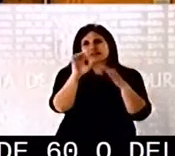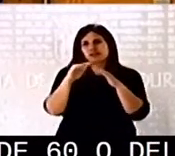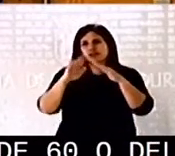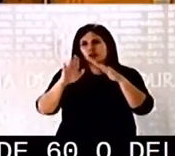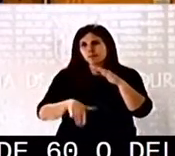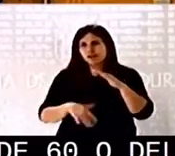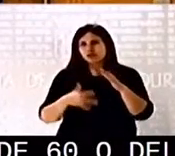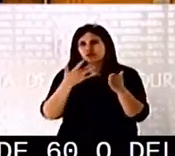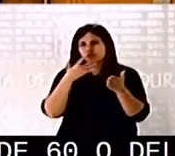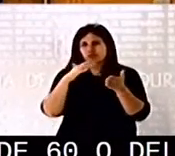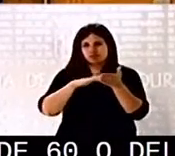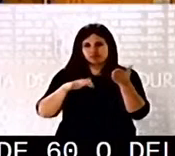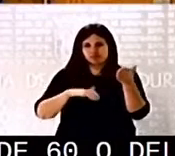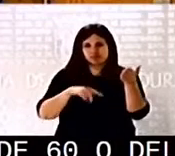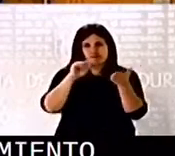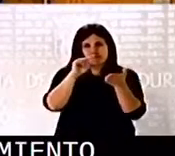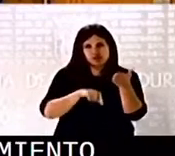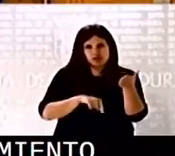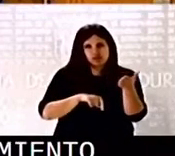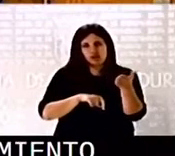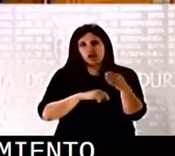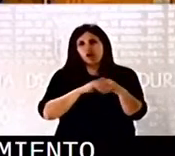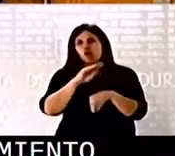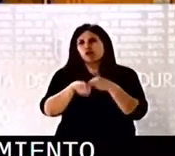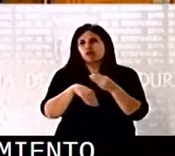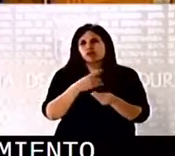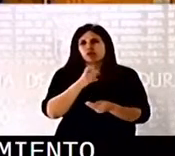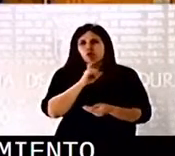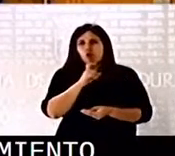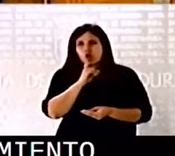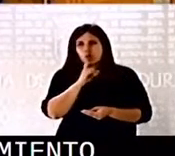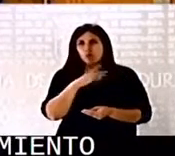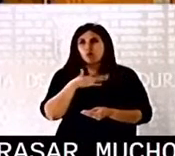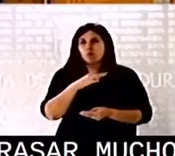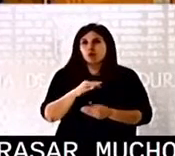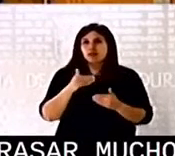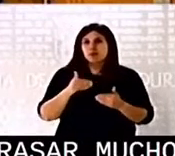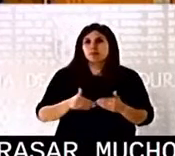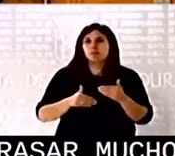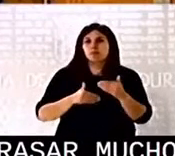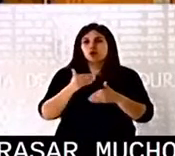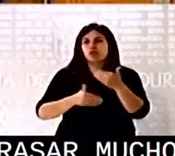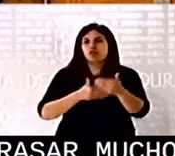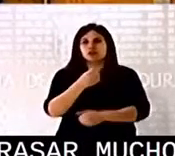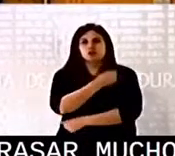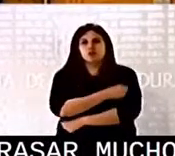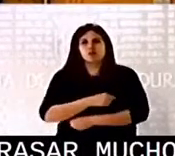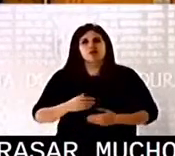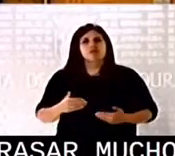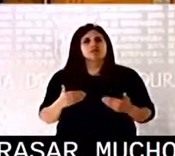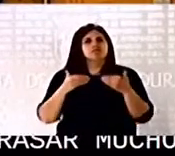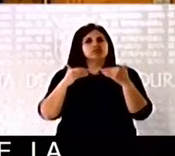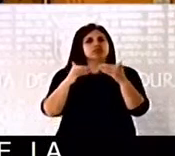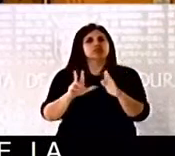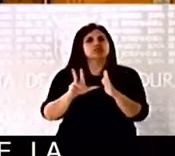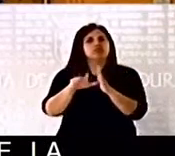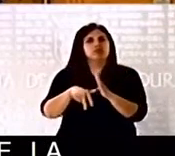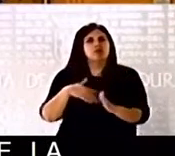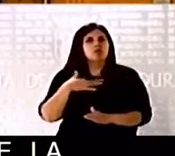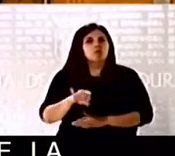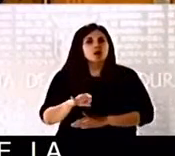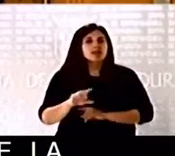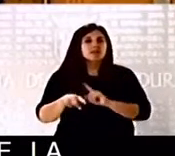un consentimiento informado, si esto prevén que vaya a retrasar mucho todo el proceso, y también entendemos que la logística puede ser más